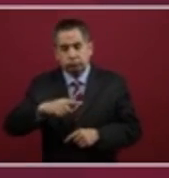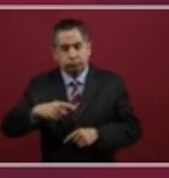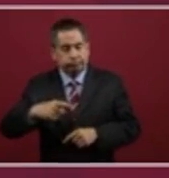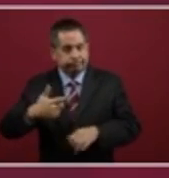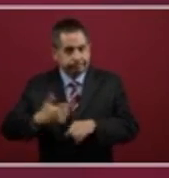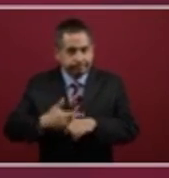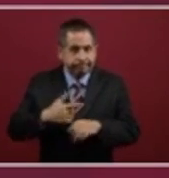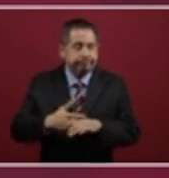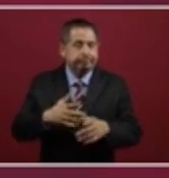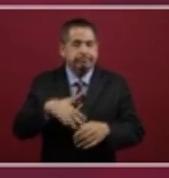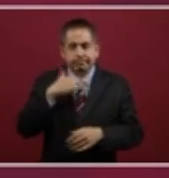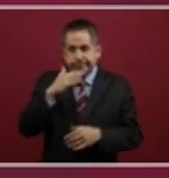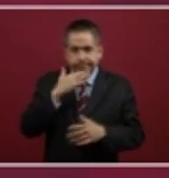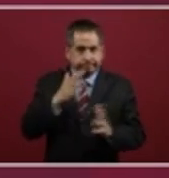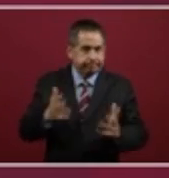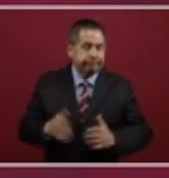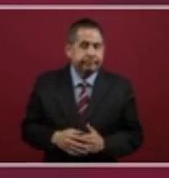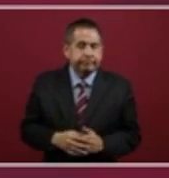corrupción,